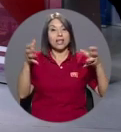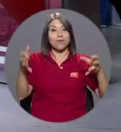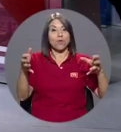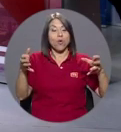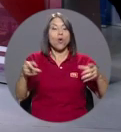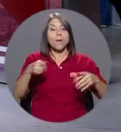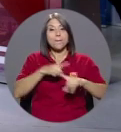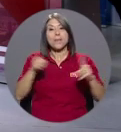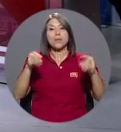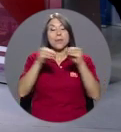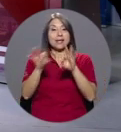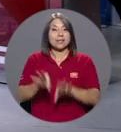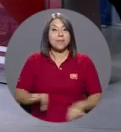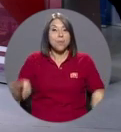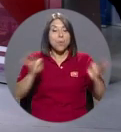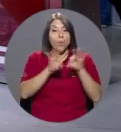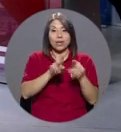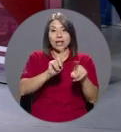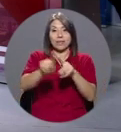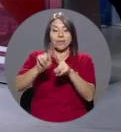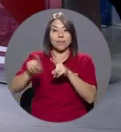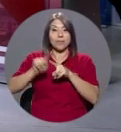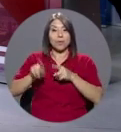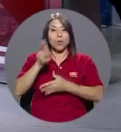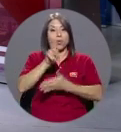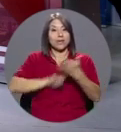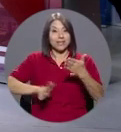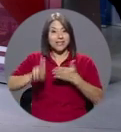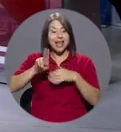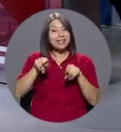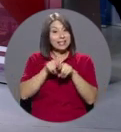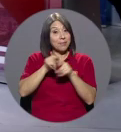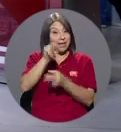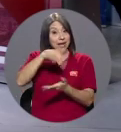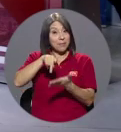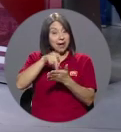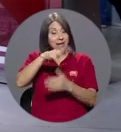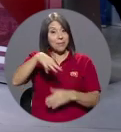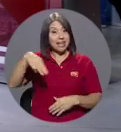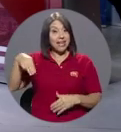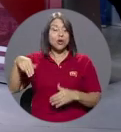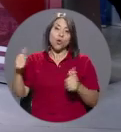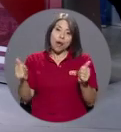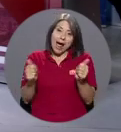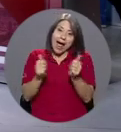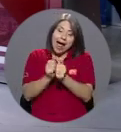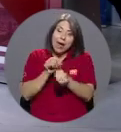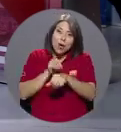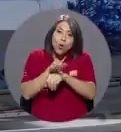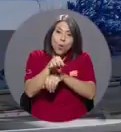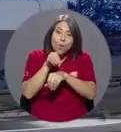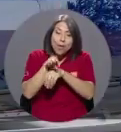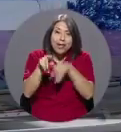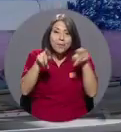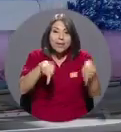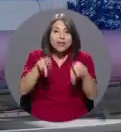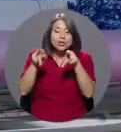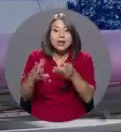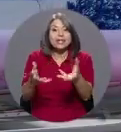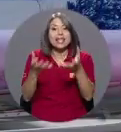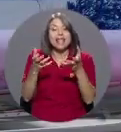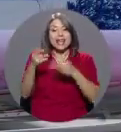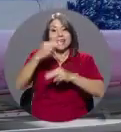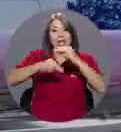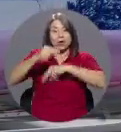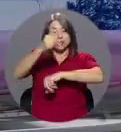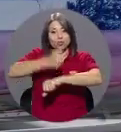más intensivo. Pero yo creo que lo importante es que las universidades, ¿verdad?, también el Parque Marino, ofrecen el acompañamiento para las personas que